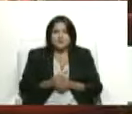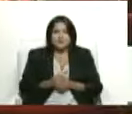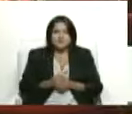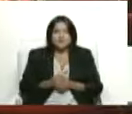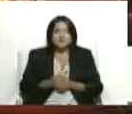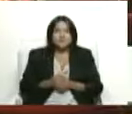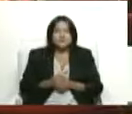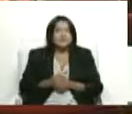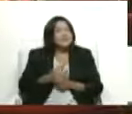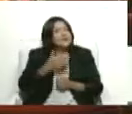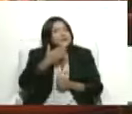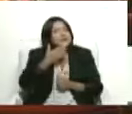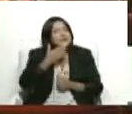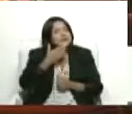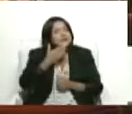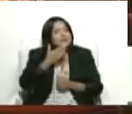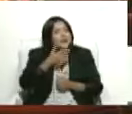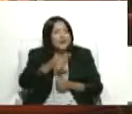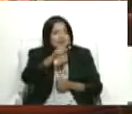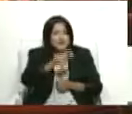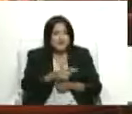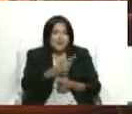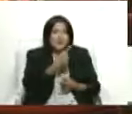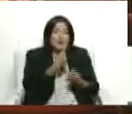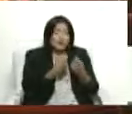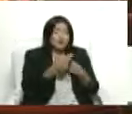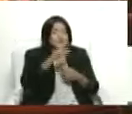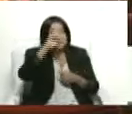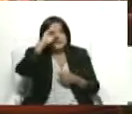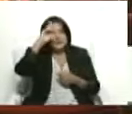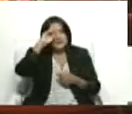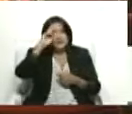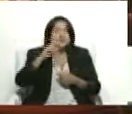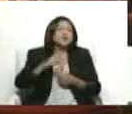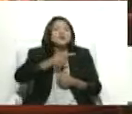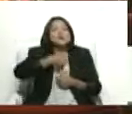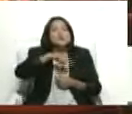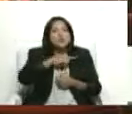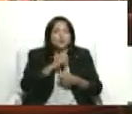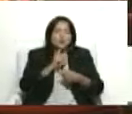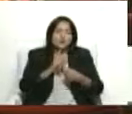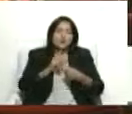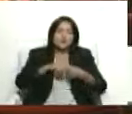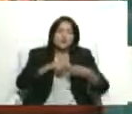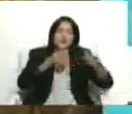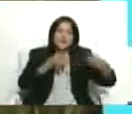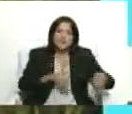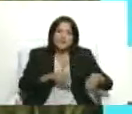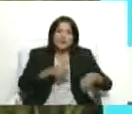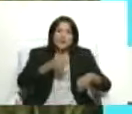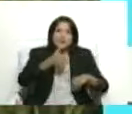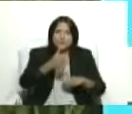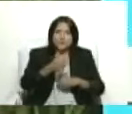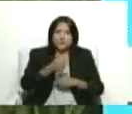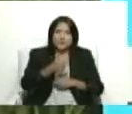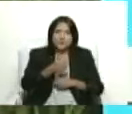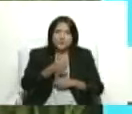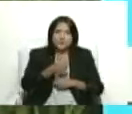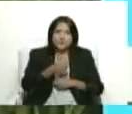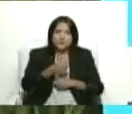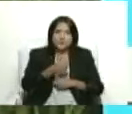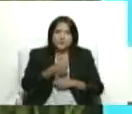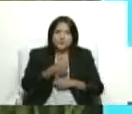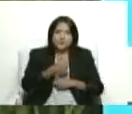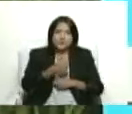Gracias, Erika. Bueno, nosotros, es verdad, hemos firmado, hemos suscrito acuerdos con la PUP, con la Plataforma